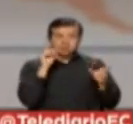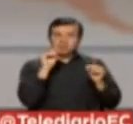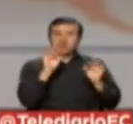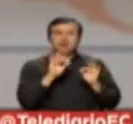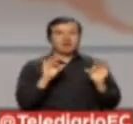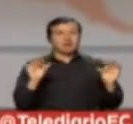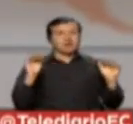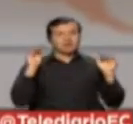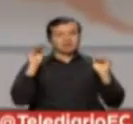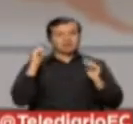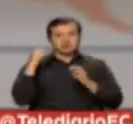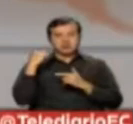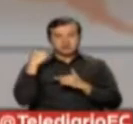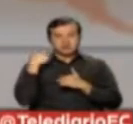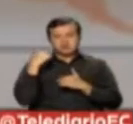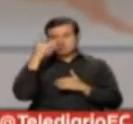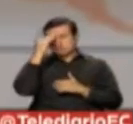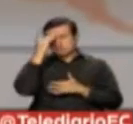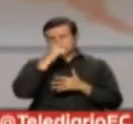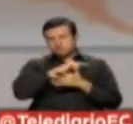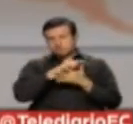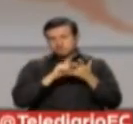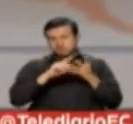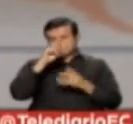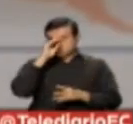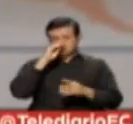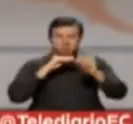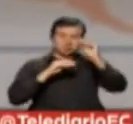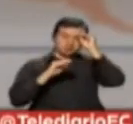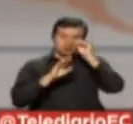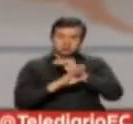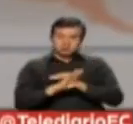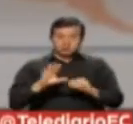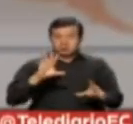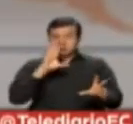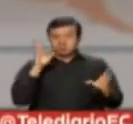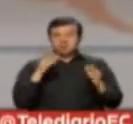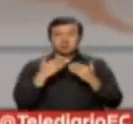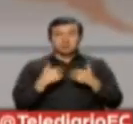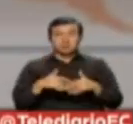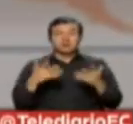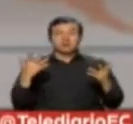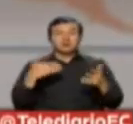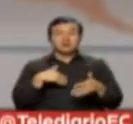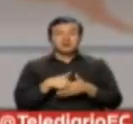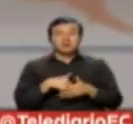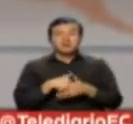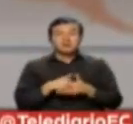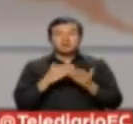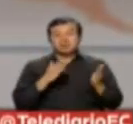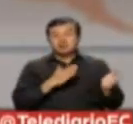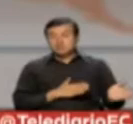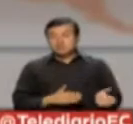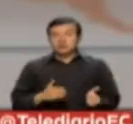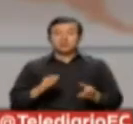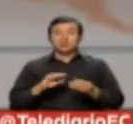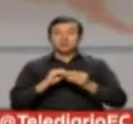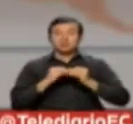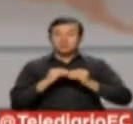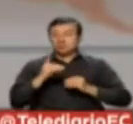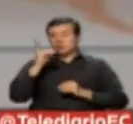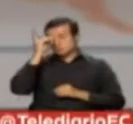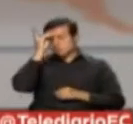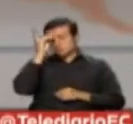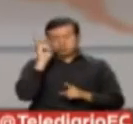la calidad del deber enviado o sea del aprendizaje que se logre como tal entonces lo que se estableció es límites máximos de tiempo números máximos de